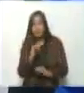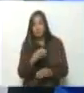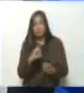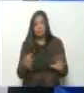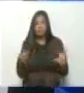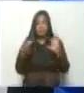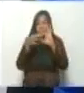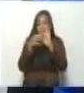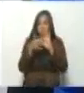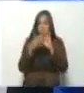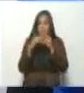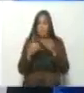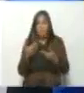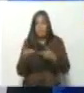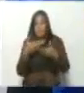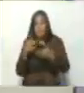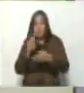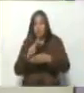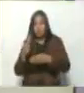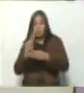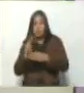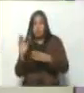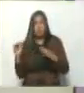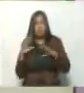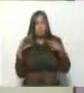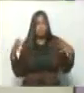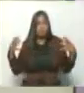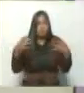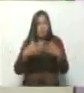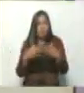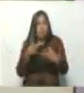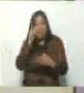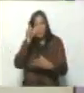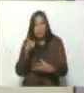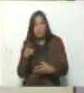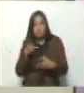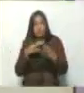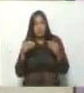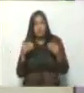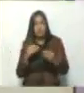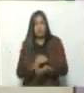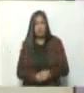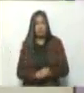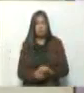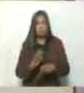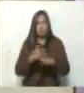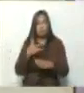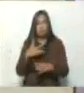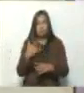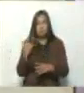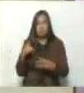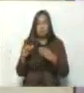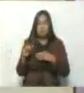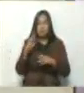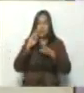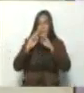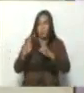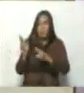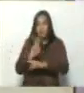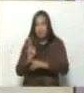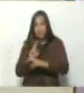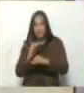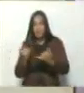un vínculo entre el usuario, la colectividad, el ciudadano y la ciudadana, porque siente que tiene